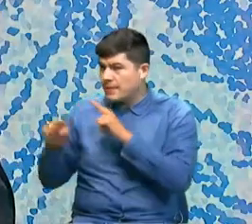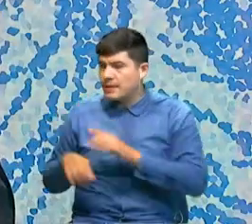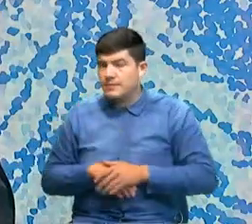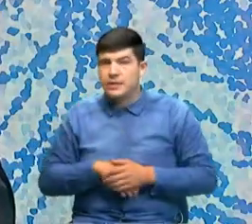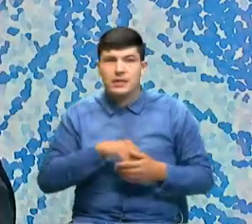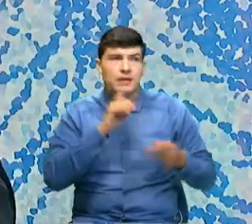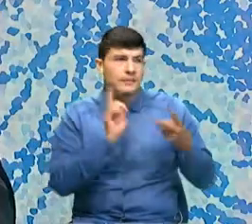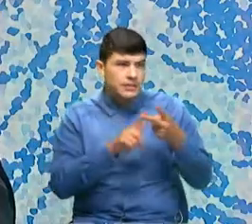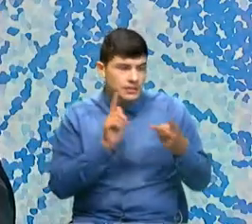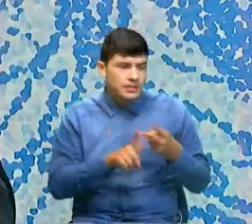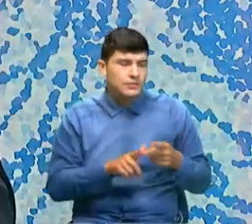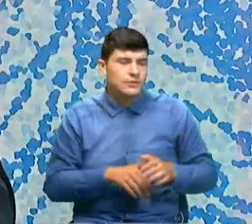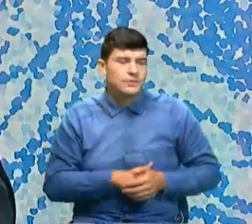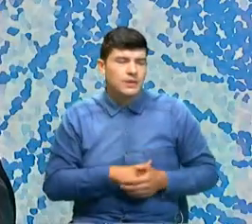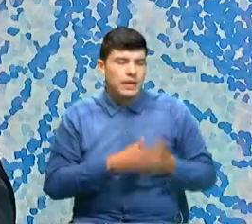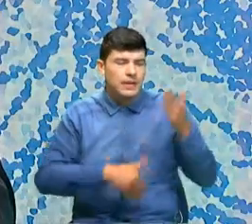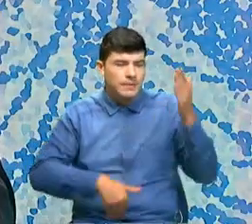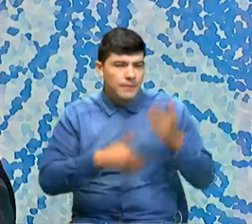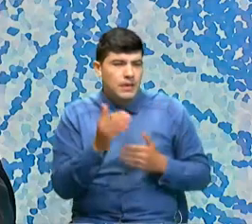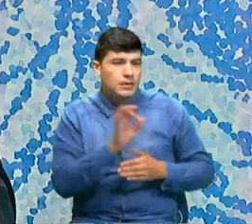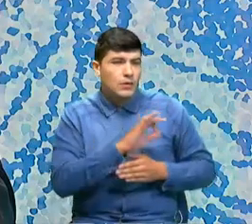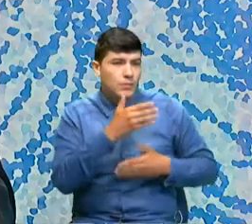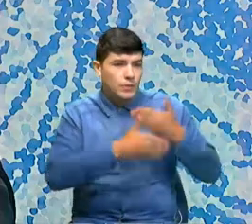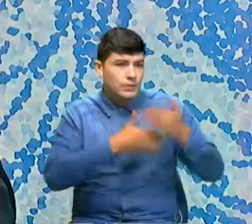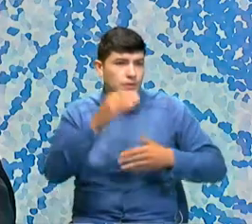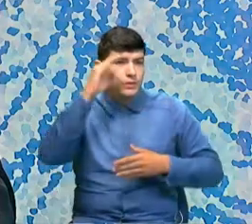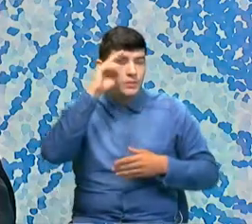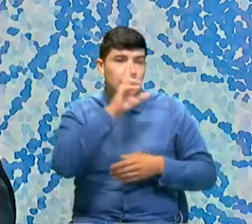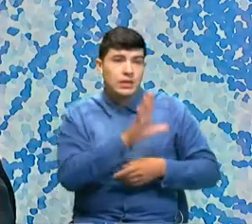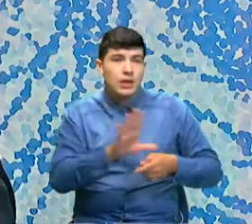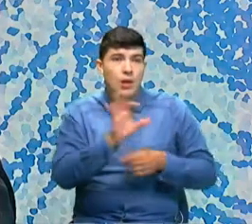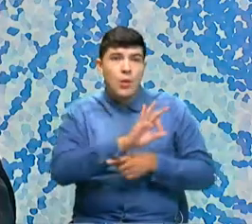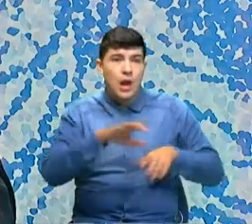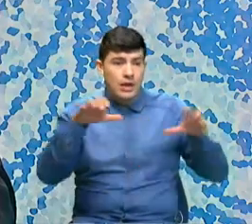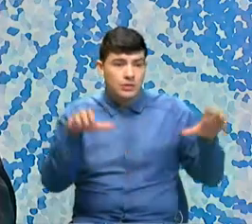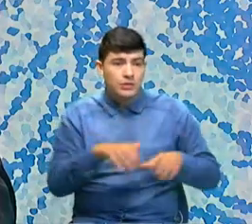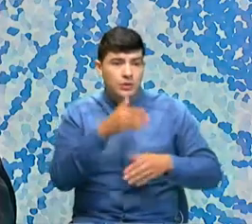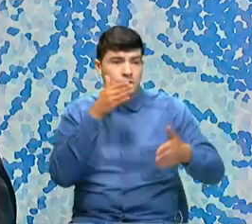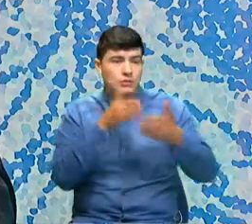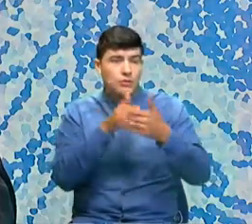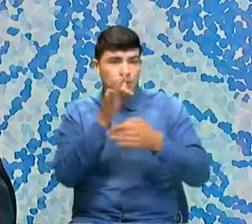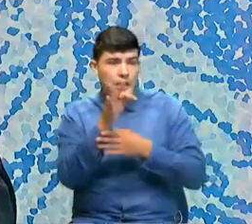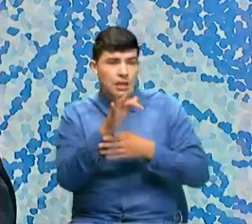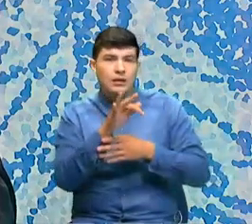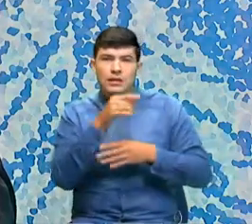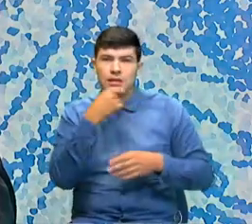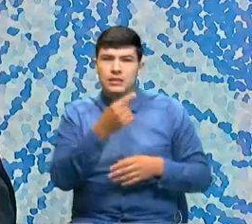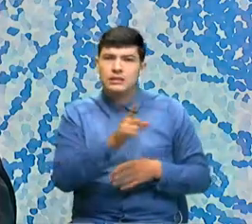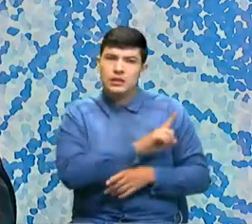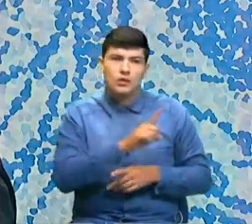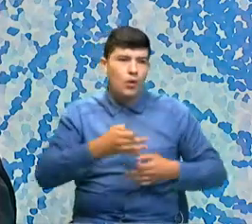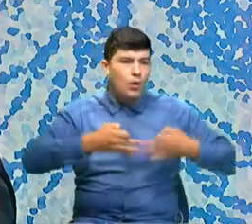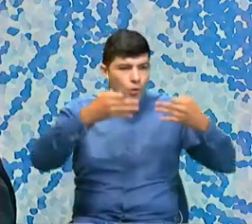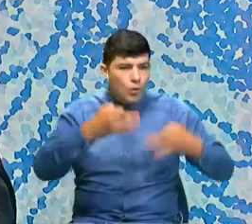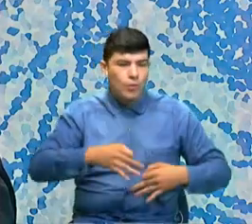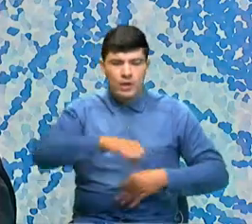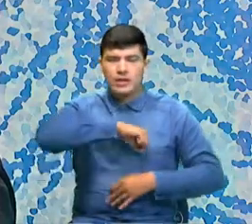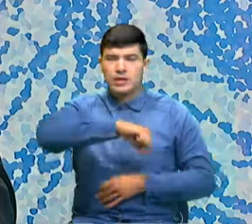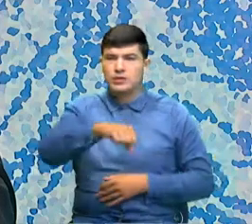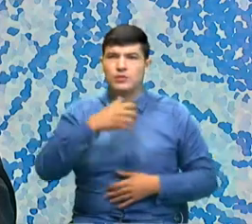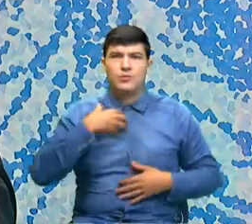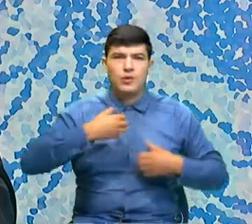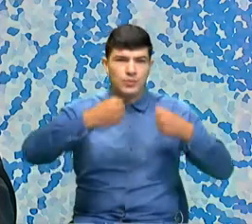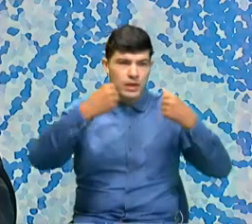Segundo, iniciar o por vía policiva o por vía de acción de tutela por violación expresa al derecho a la propiedad